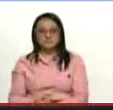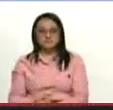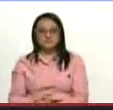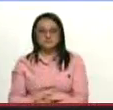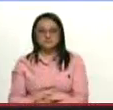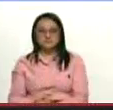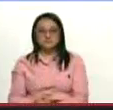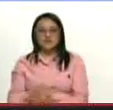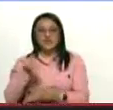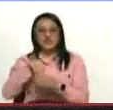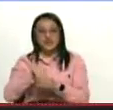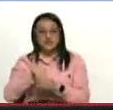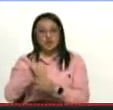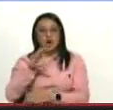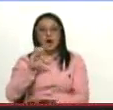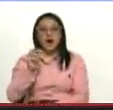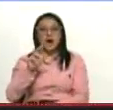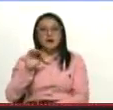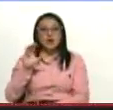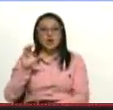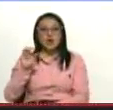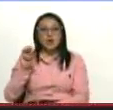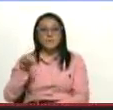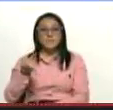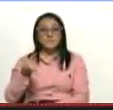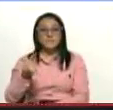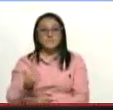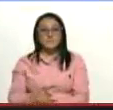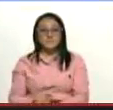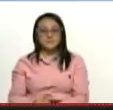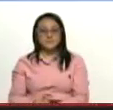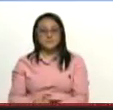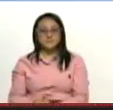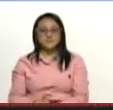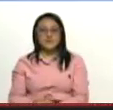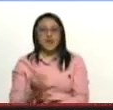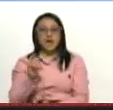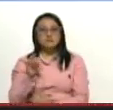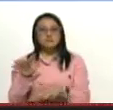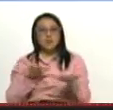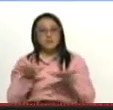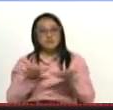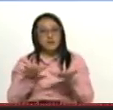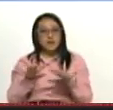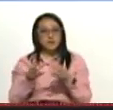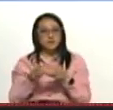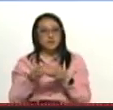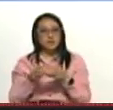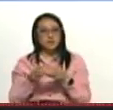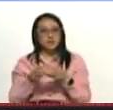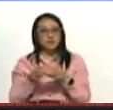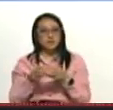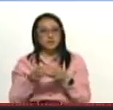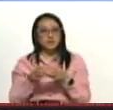dentro de caricón hay un movimiento de